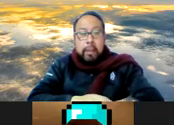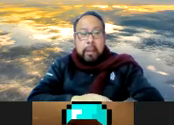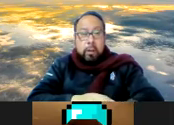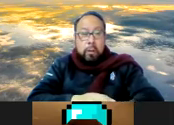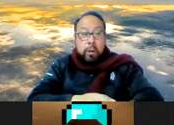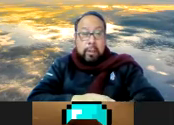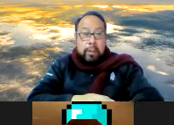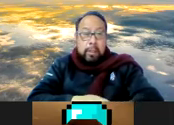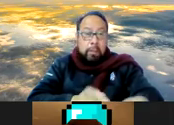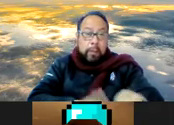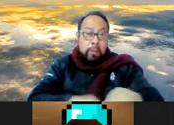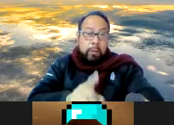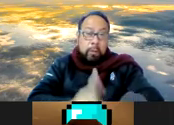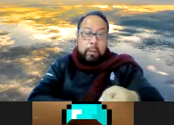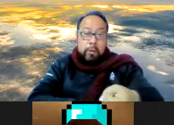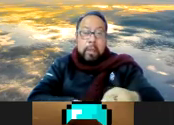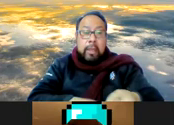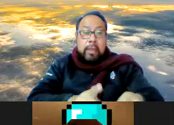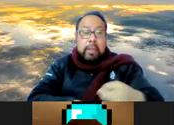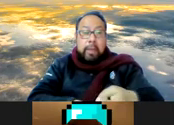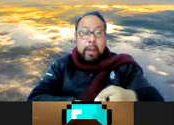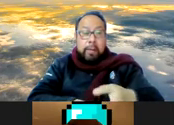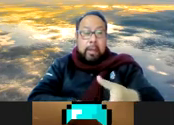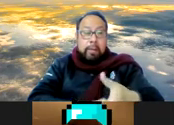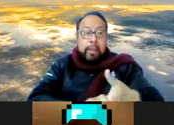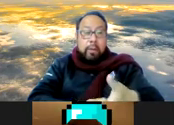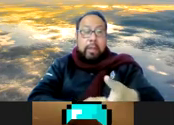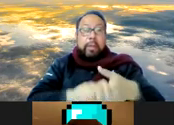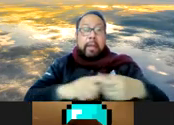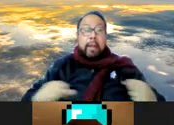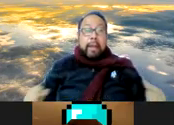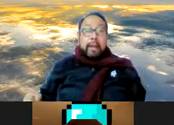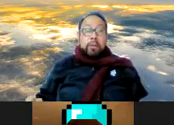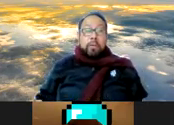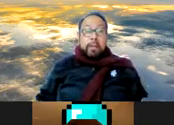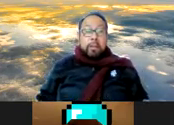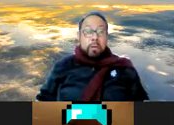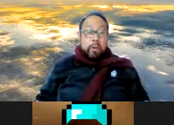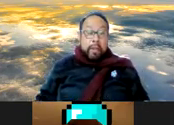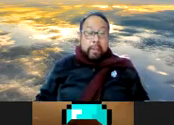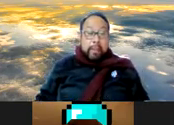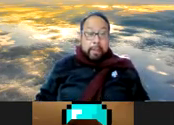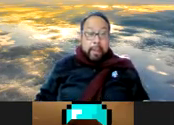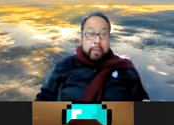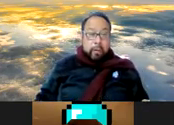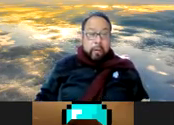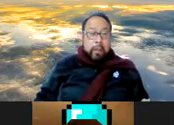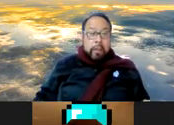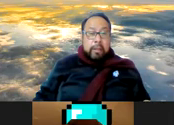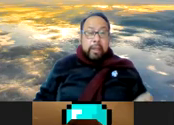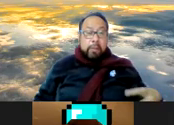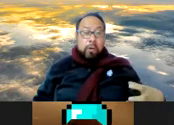de la investigación, como los antecedentes, objetivos, resultados y demás palabras claves que ayuden a ubicar en resumen dentro de un eje